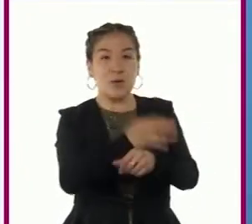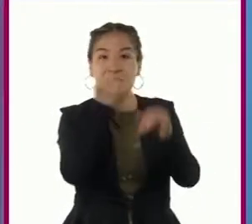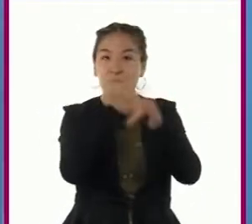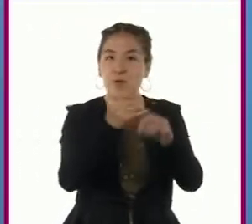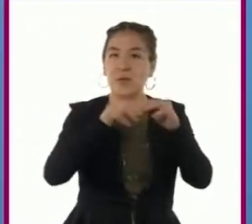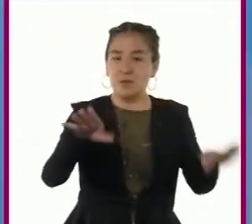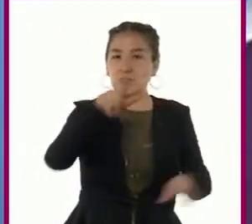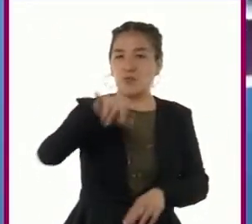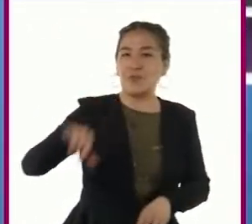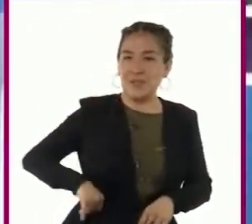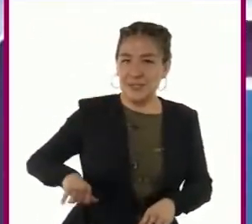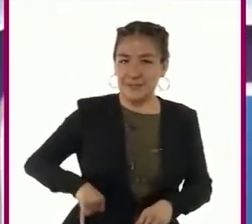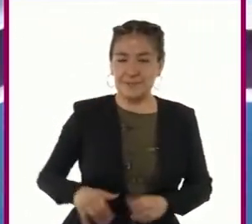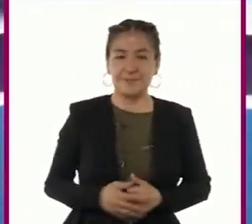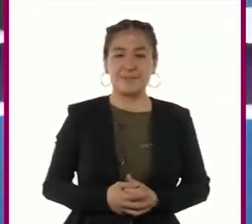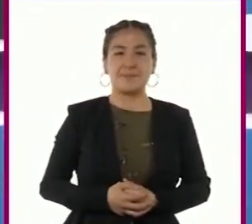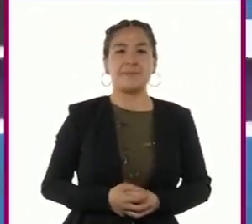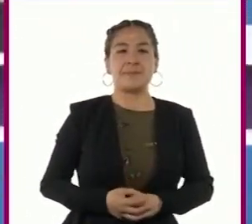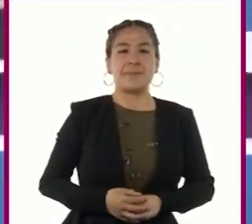atención.